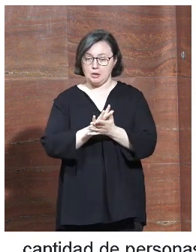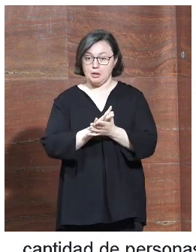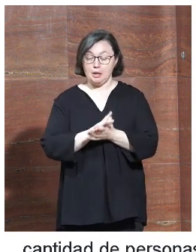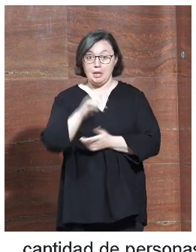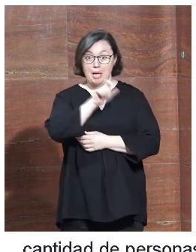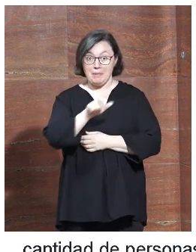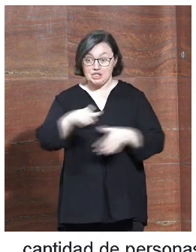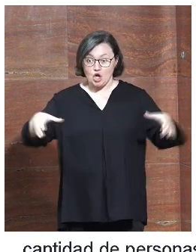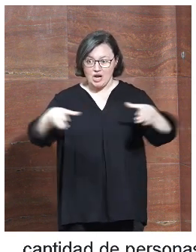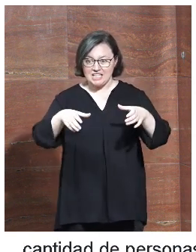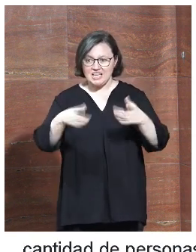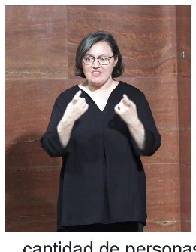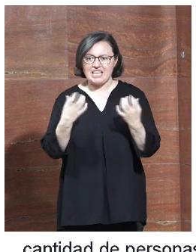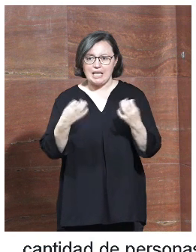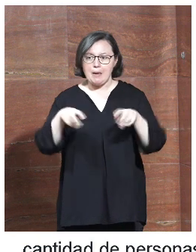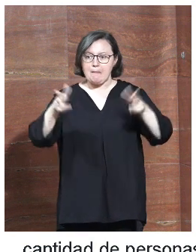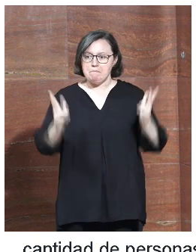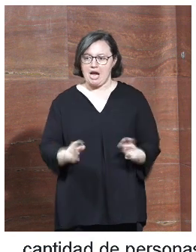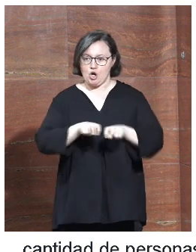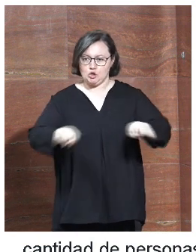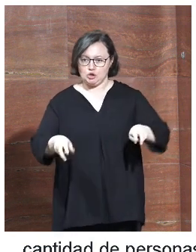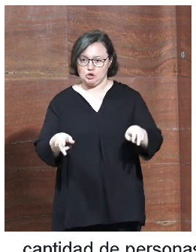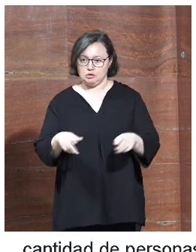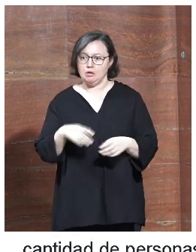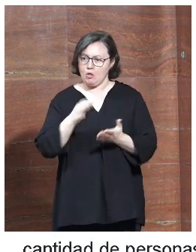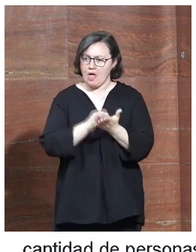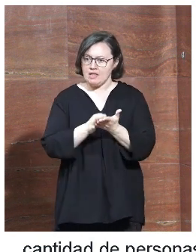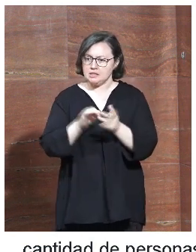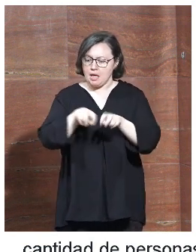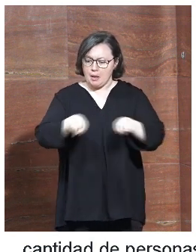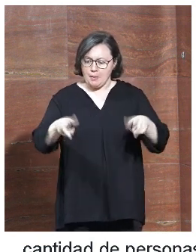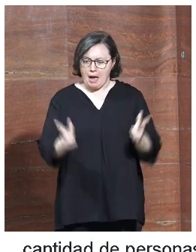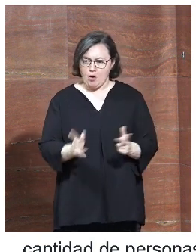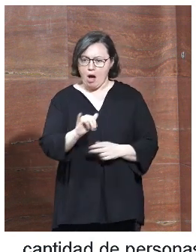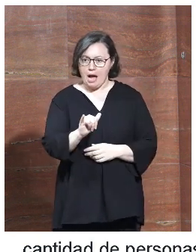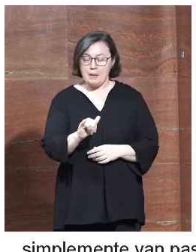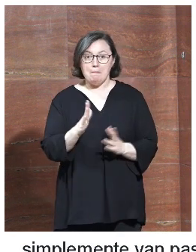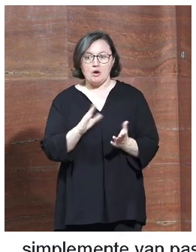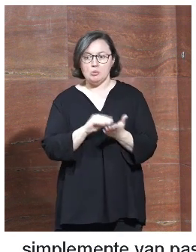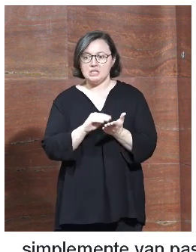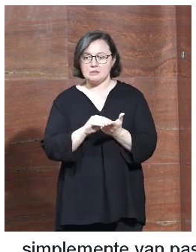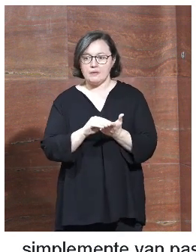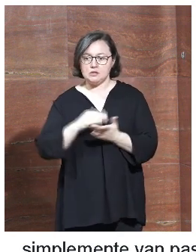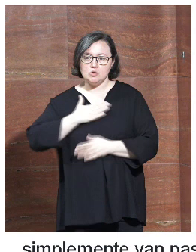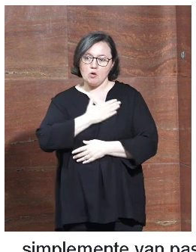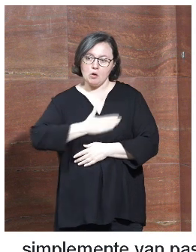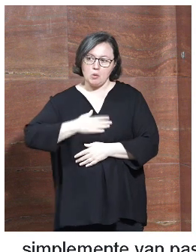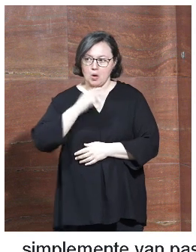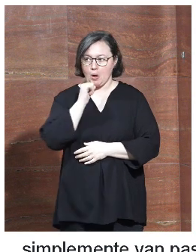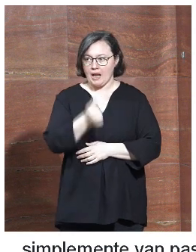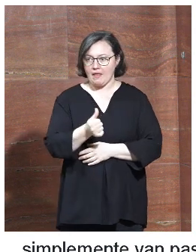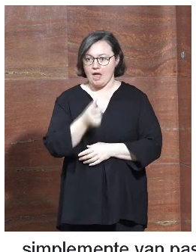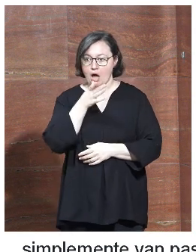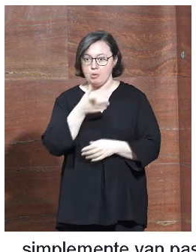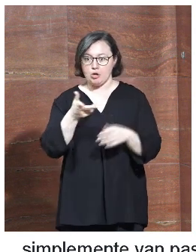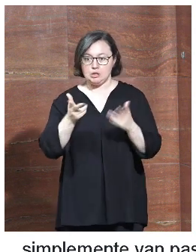personas necesitan bancos. Hay bancos en las ciudades, pero esos bancos muchas veces son incomodísimos, porque se ha